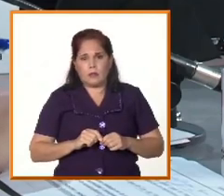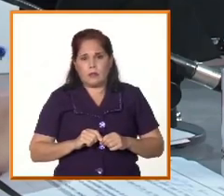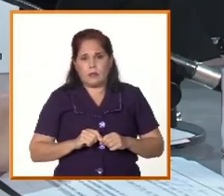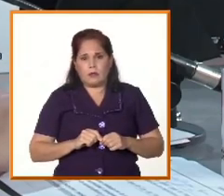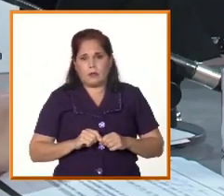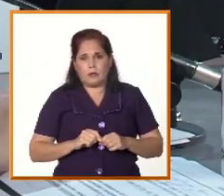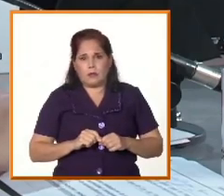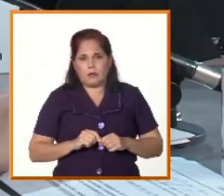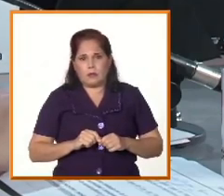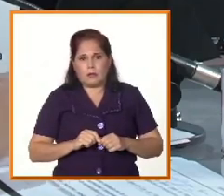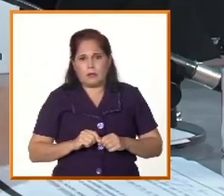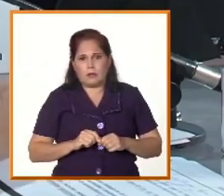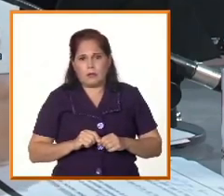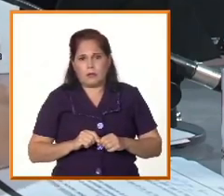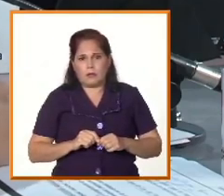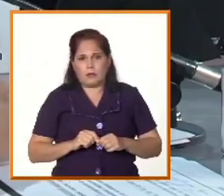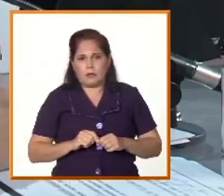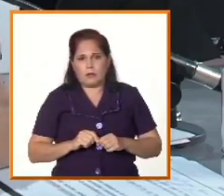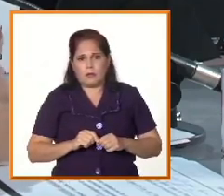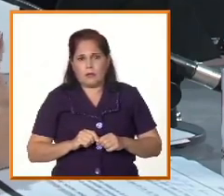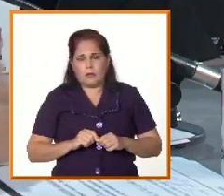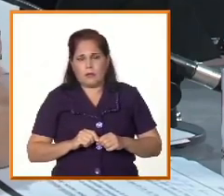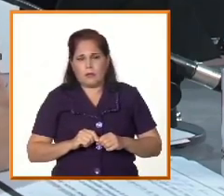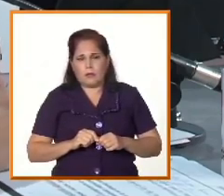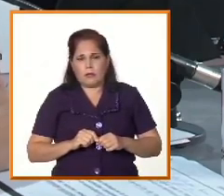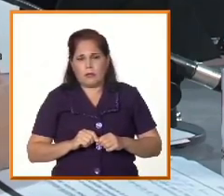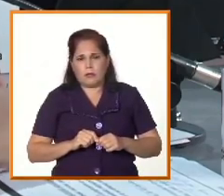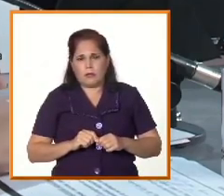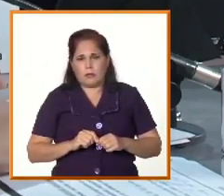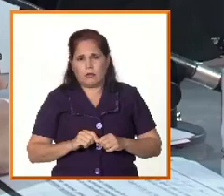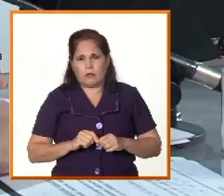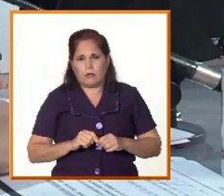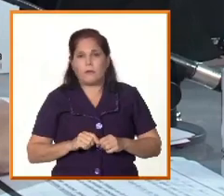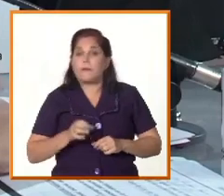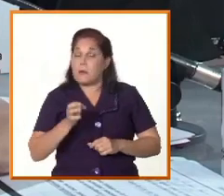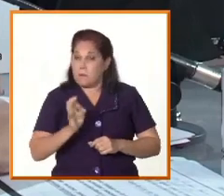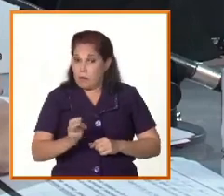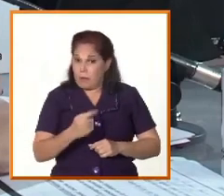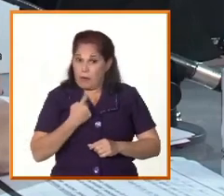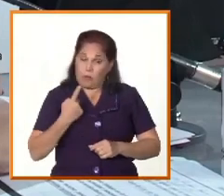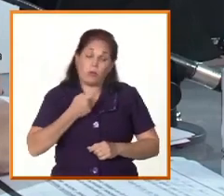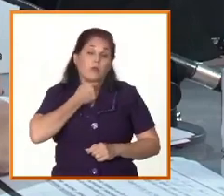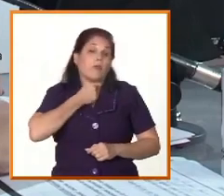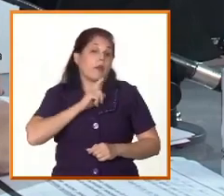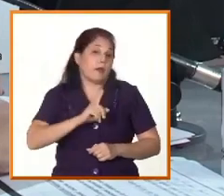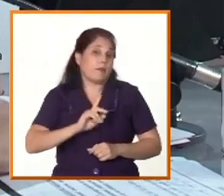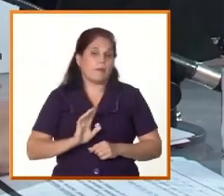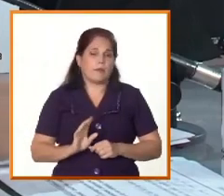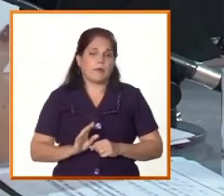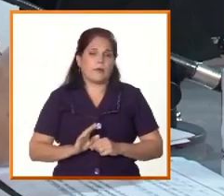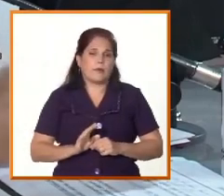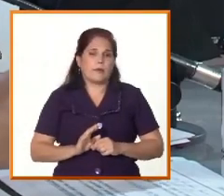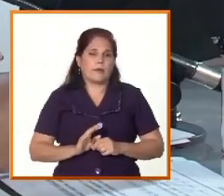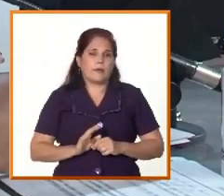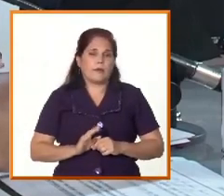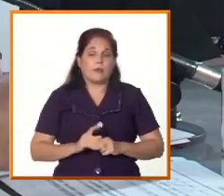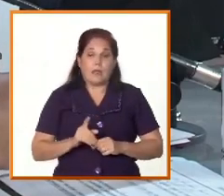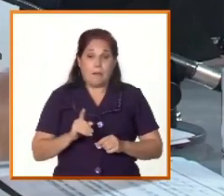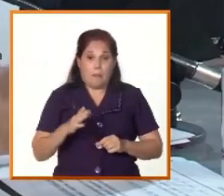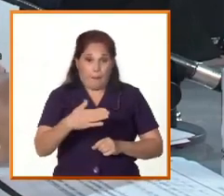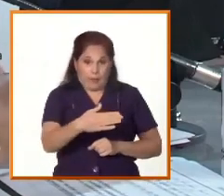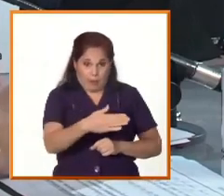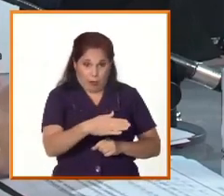hacer alimento exactamente Sí nosotros en el caso también de del oso y primido desgraciadamente